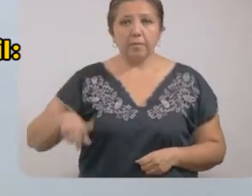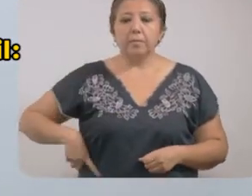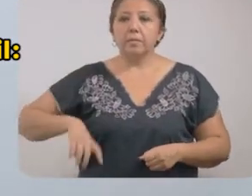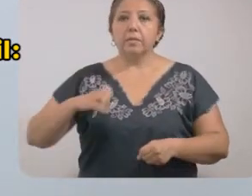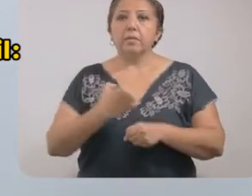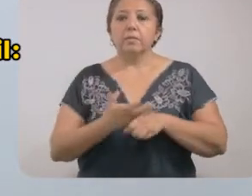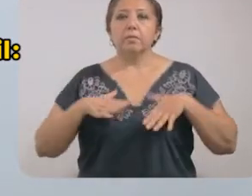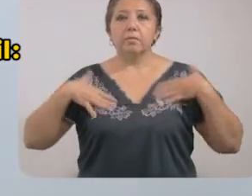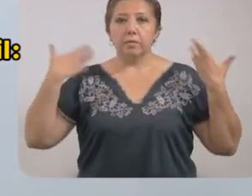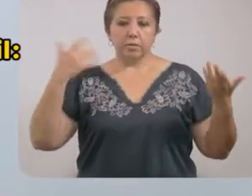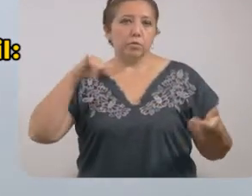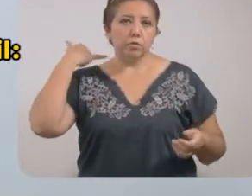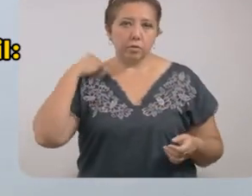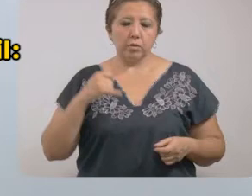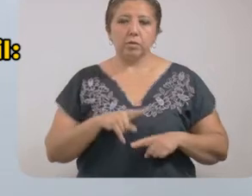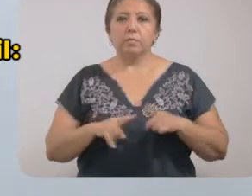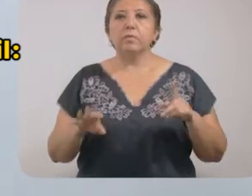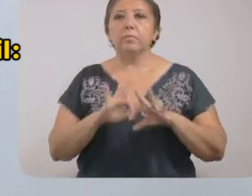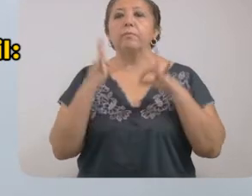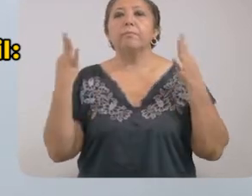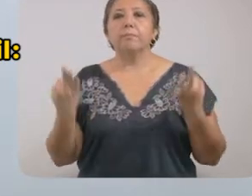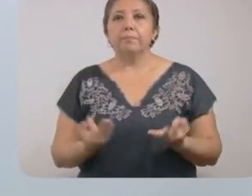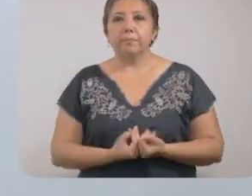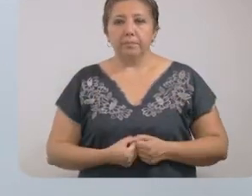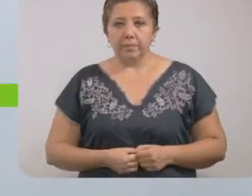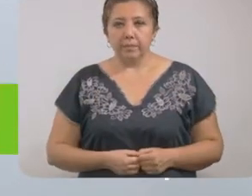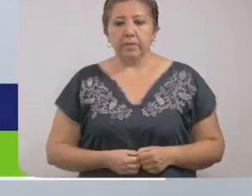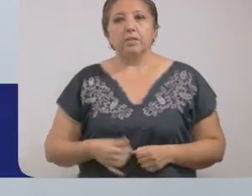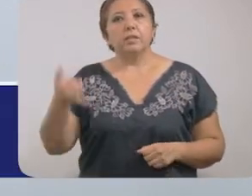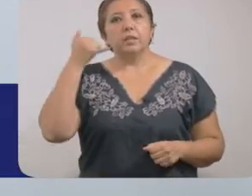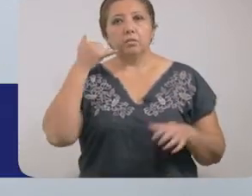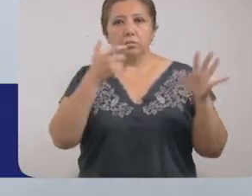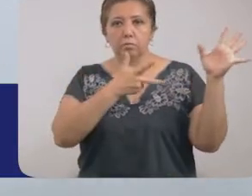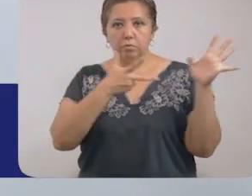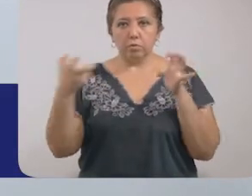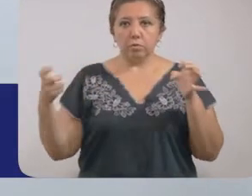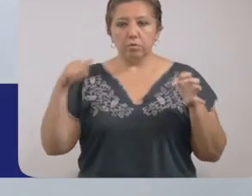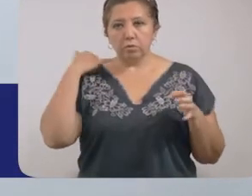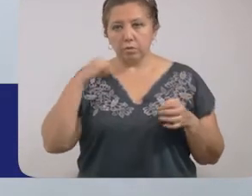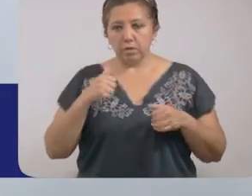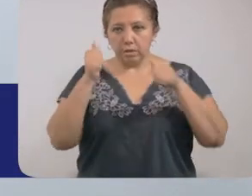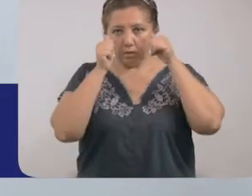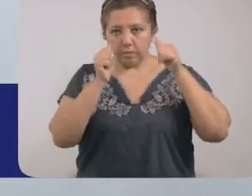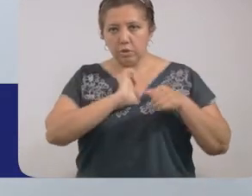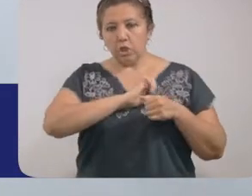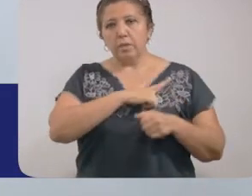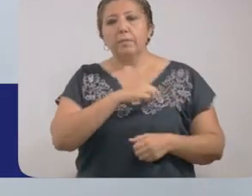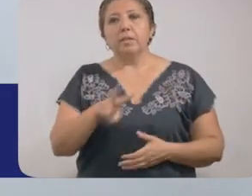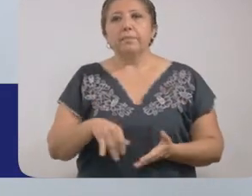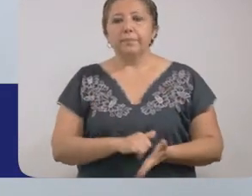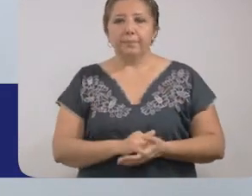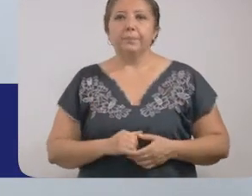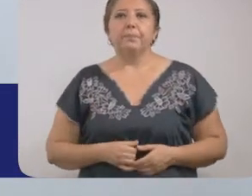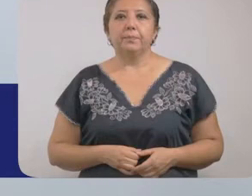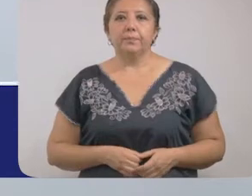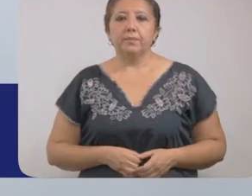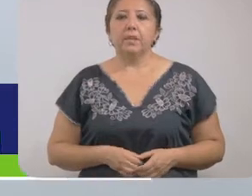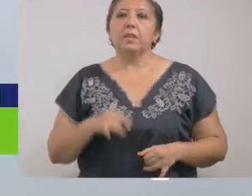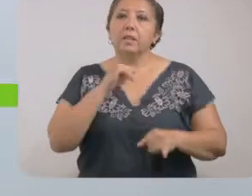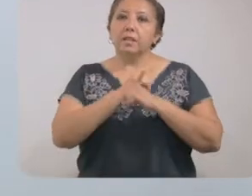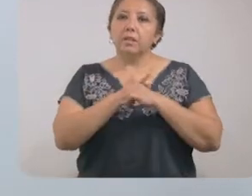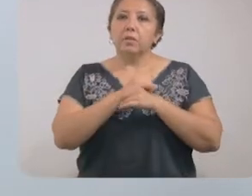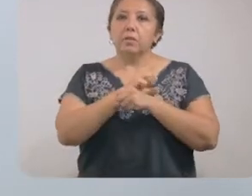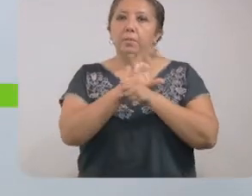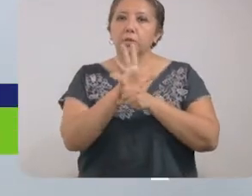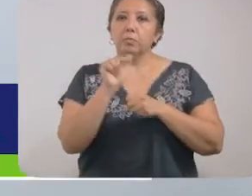del estado ha puesto a disposición de los yucatecos diversos canales. La línea telefónica 800 Yucatán atiende en español y en maya. La